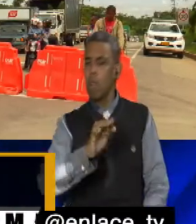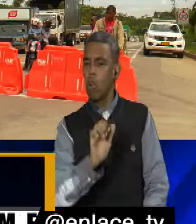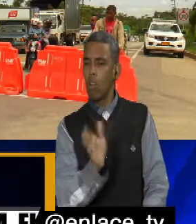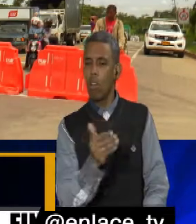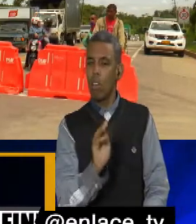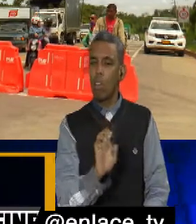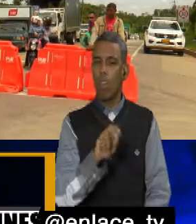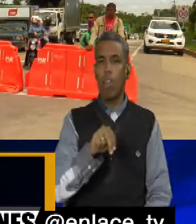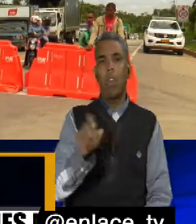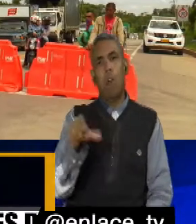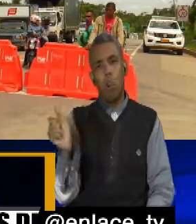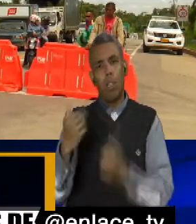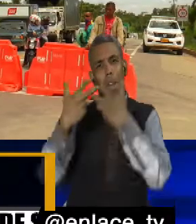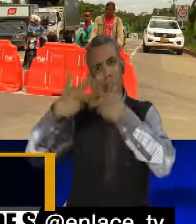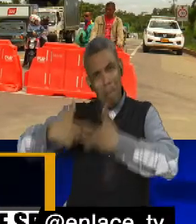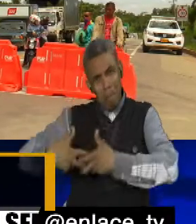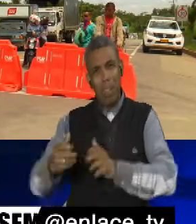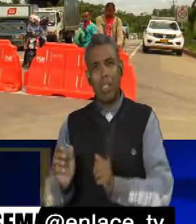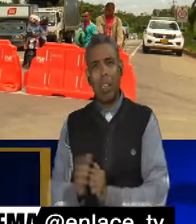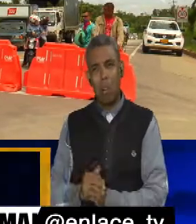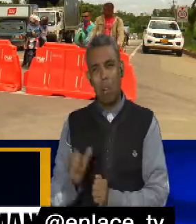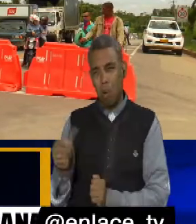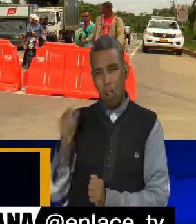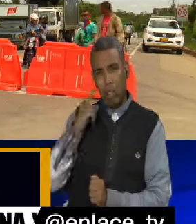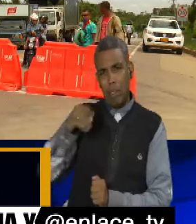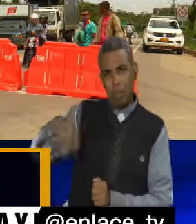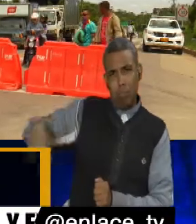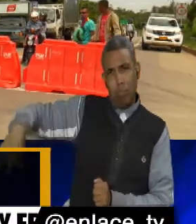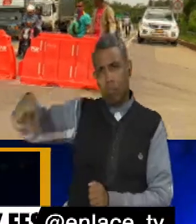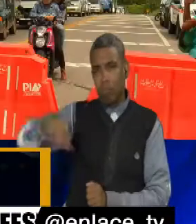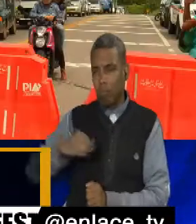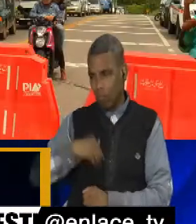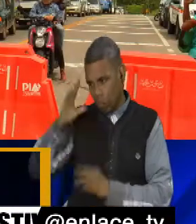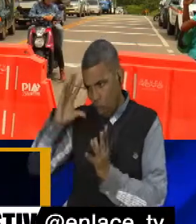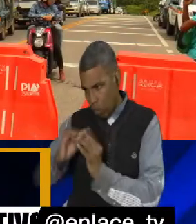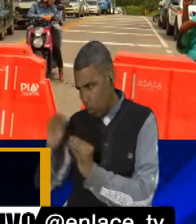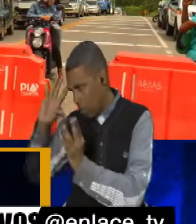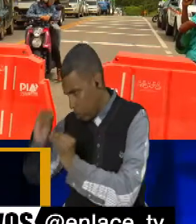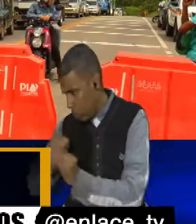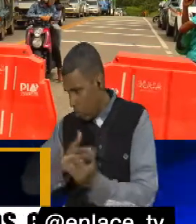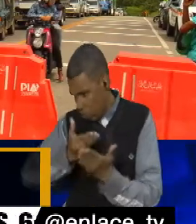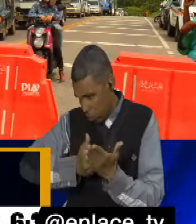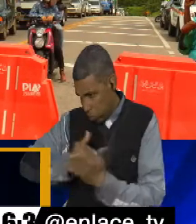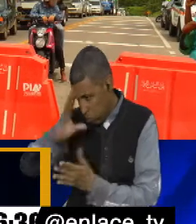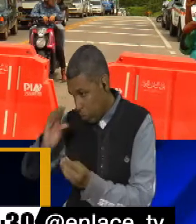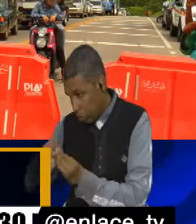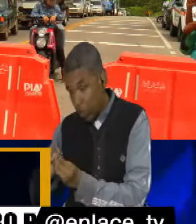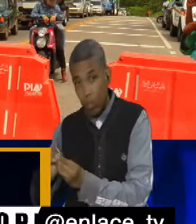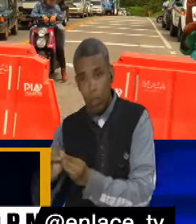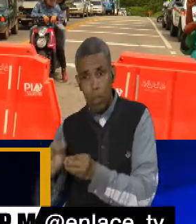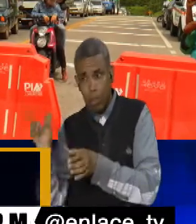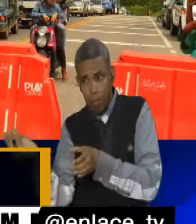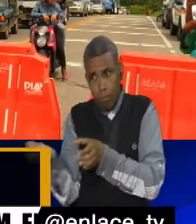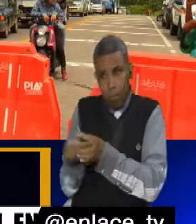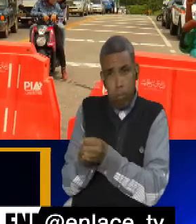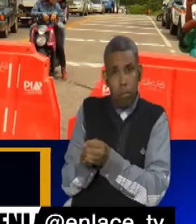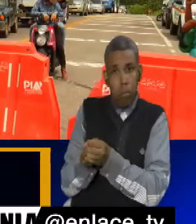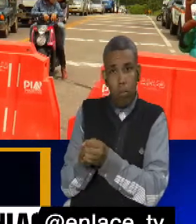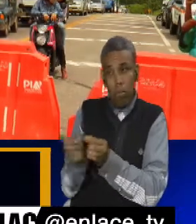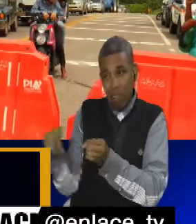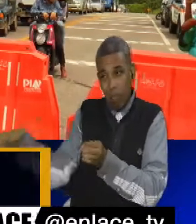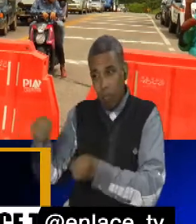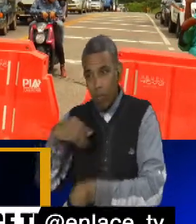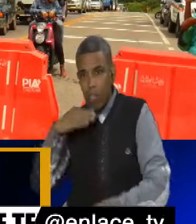Bermeja y que vinieron a hacer unos trabajos para Mota Engil en el marco del contrato de las obras de la vía, del